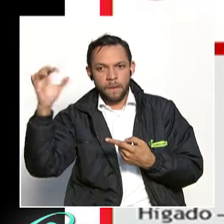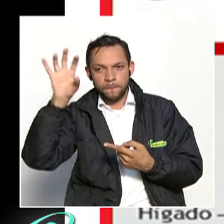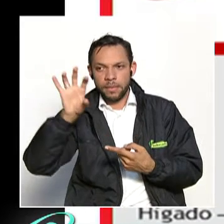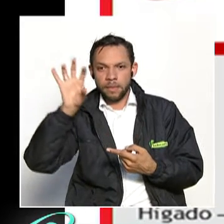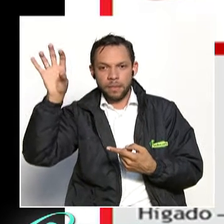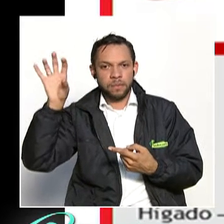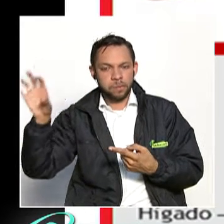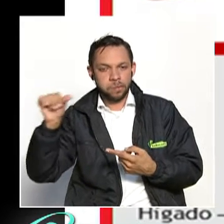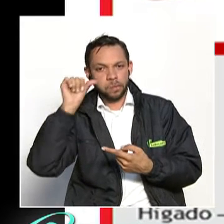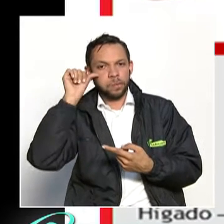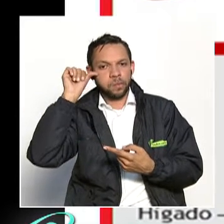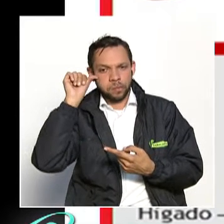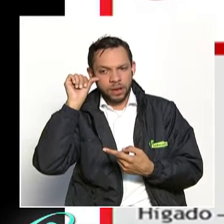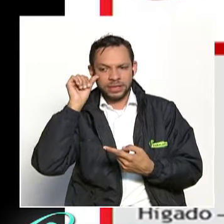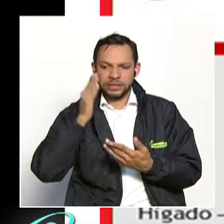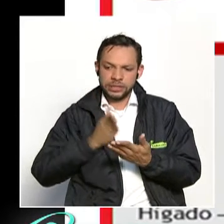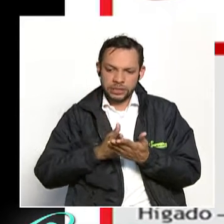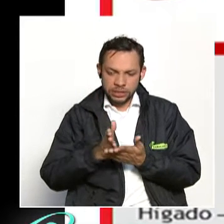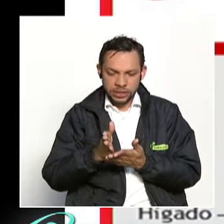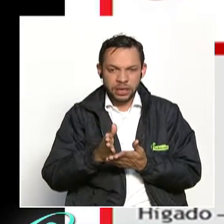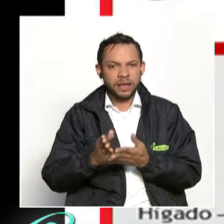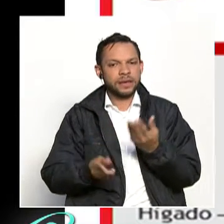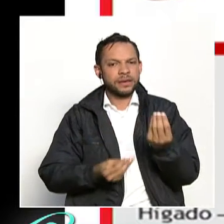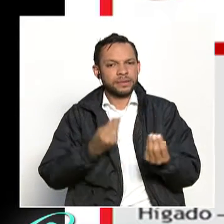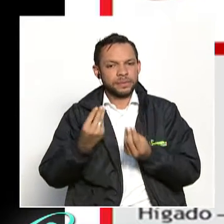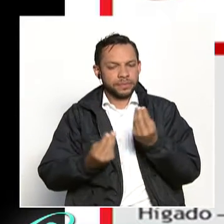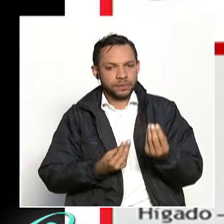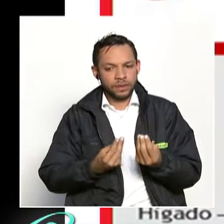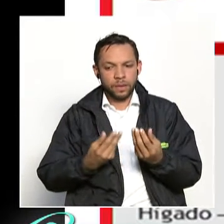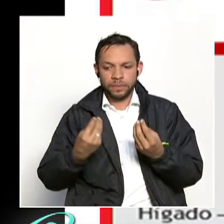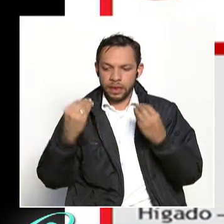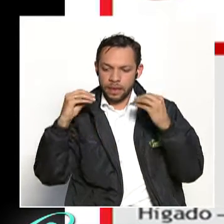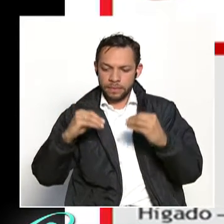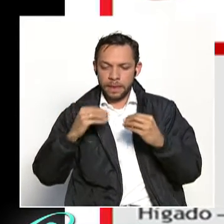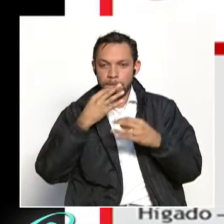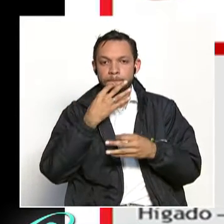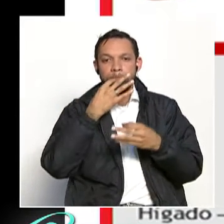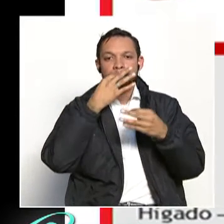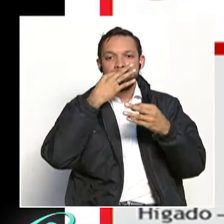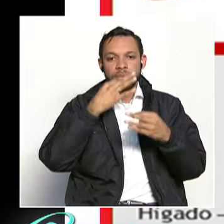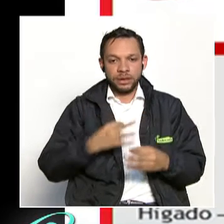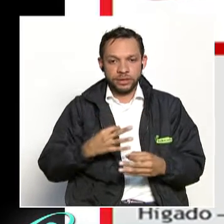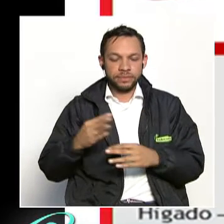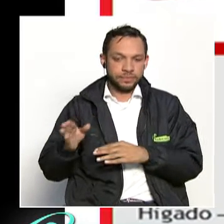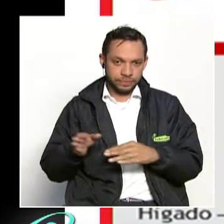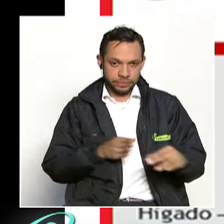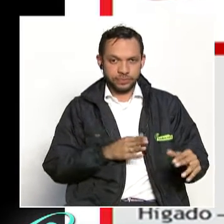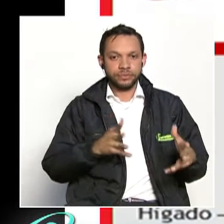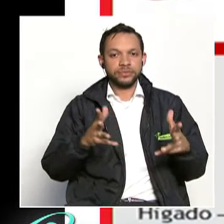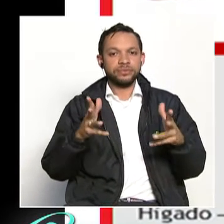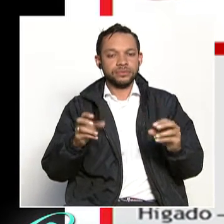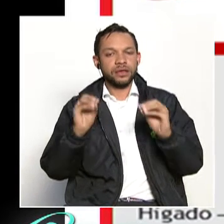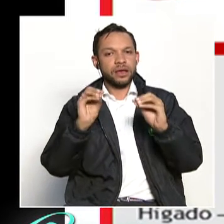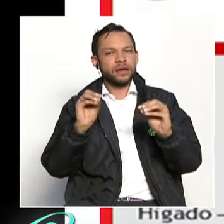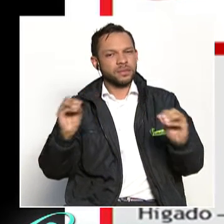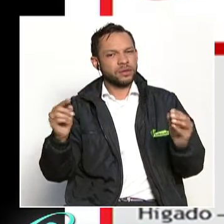siglo XXI, está mostrando que esas aseveraciones son ciertas. Yo quisiera mencionar